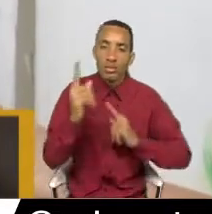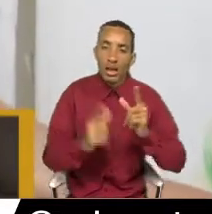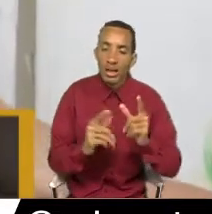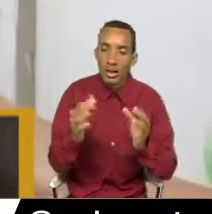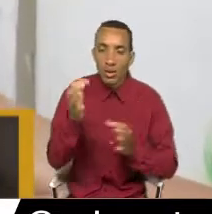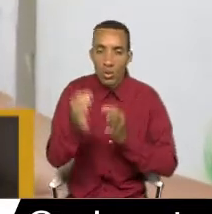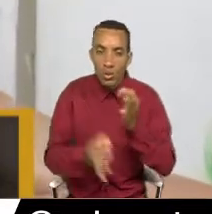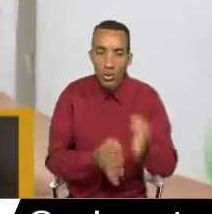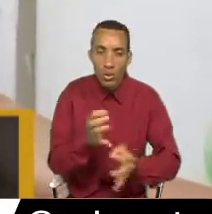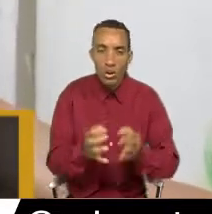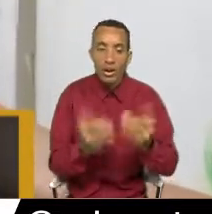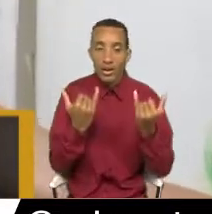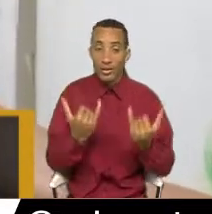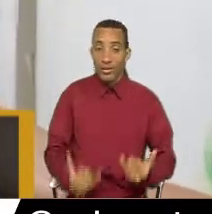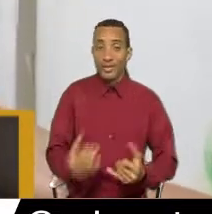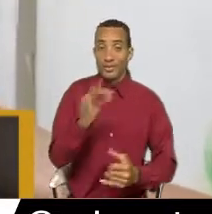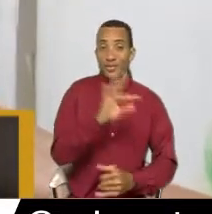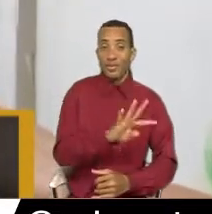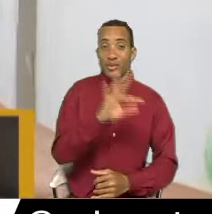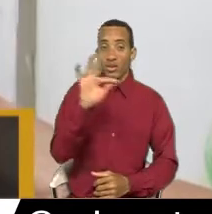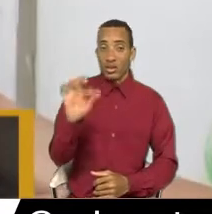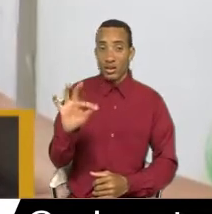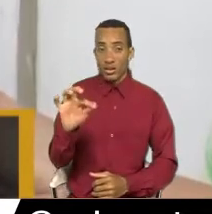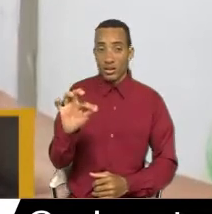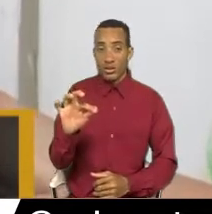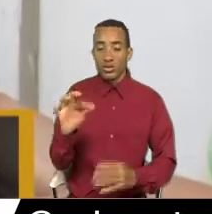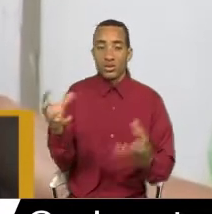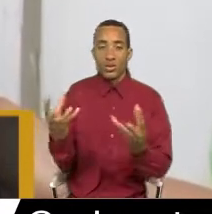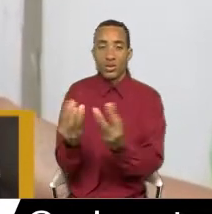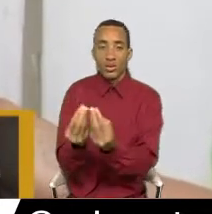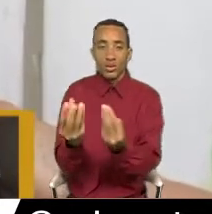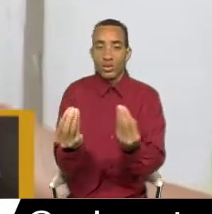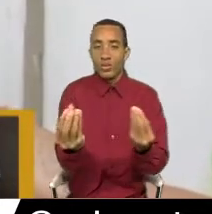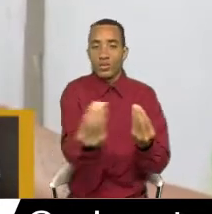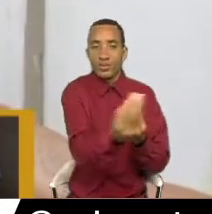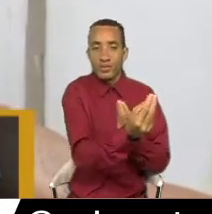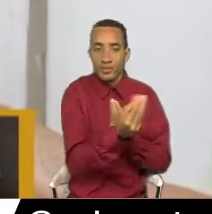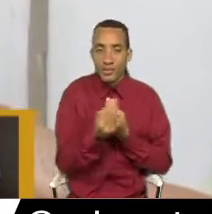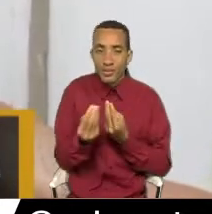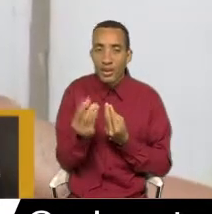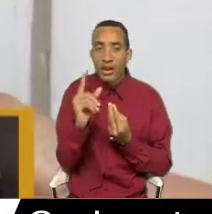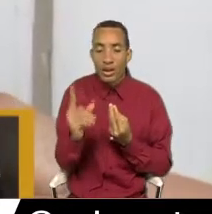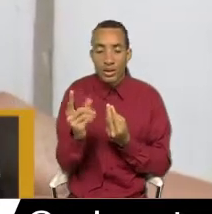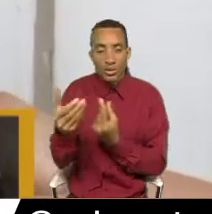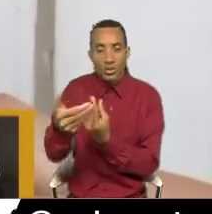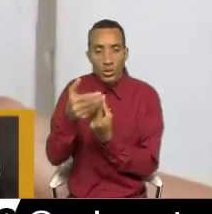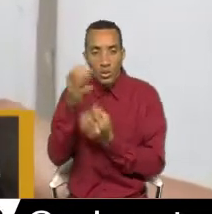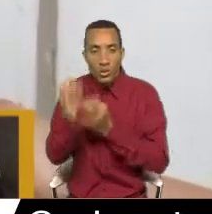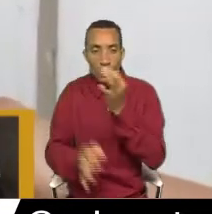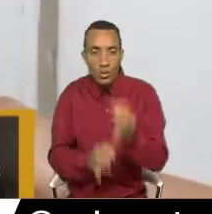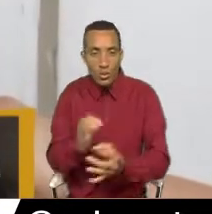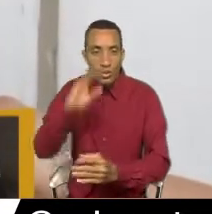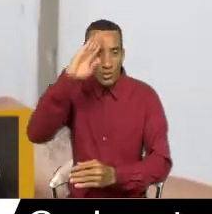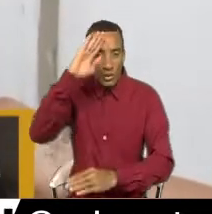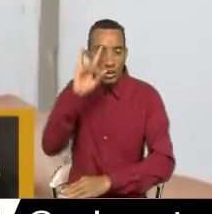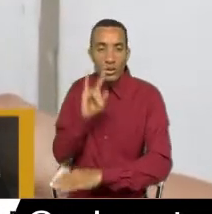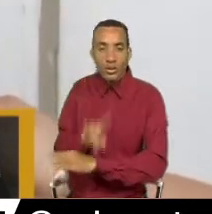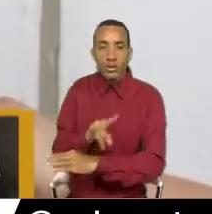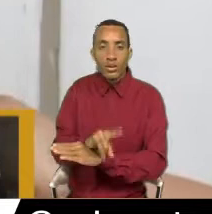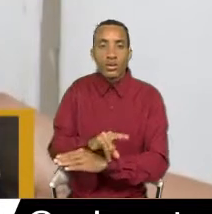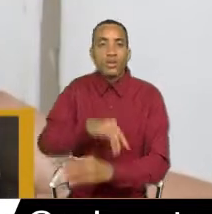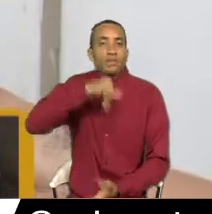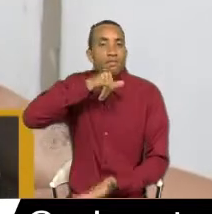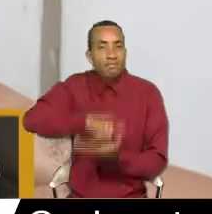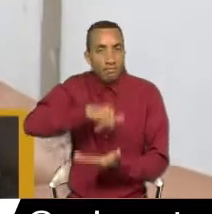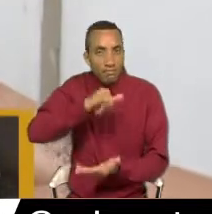momento 48 grupos ubicados para darles medidas de protección y autoprotección y del mismo modo impulsamos la ruta